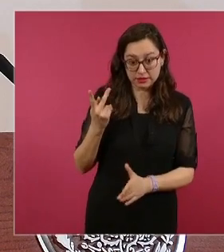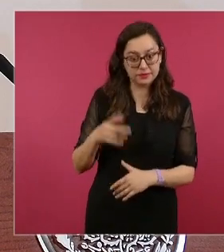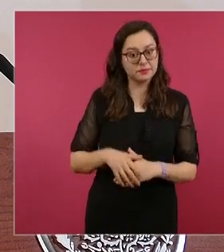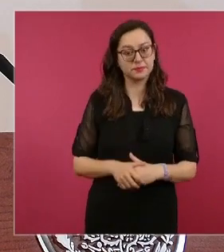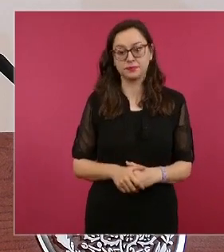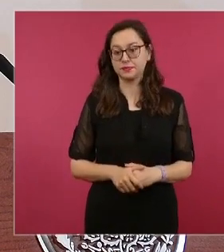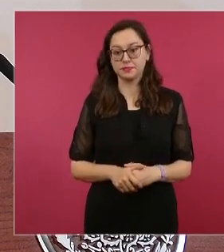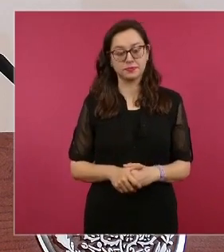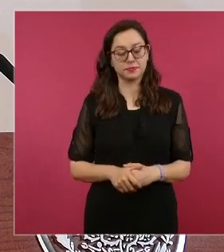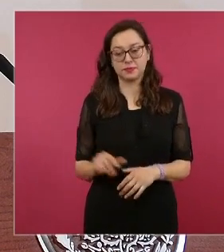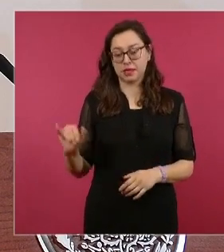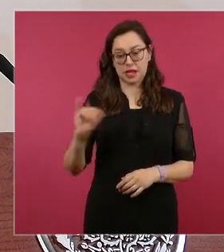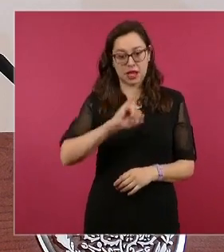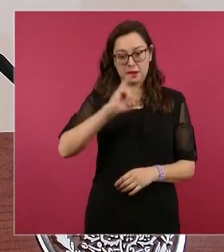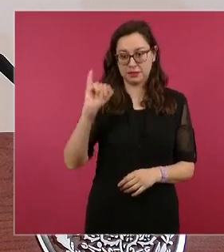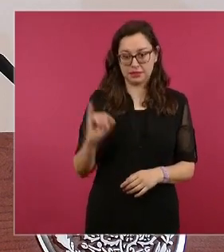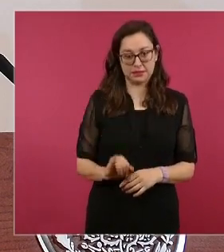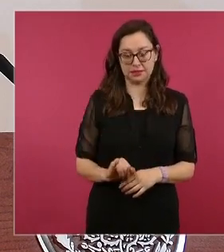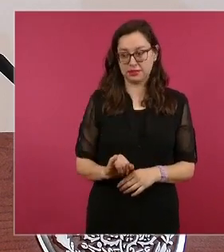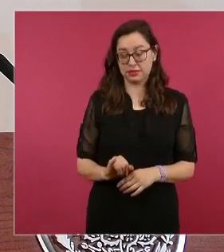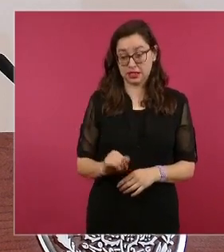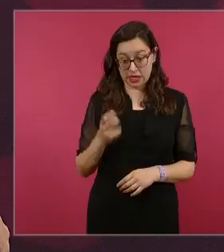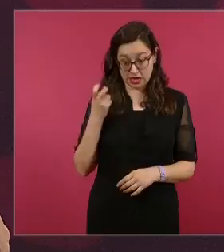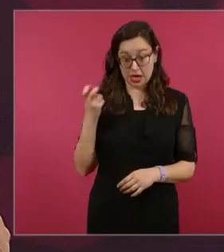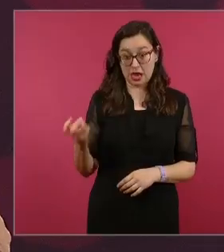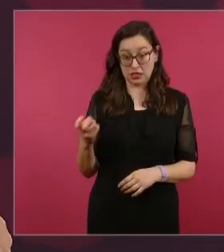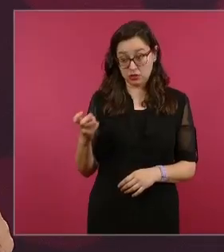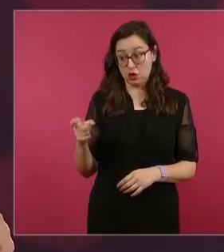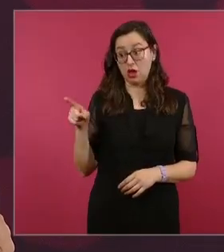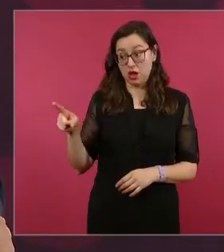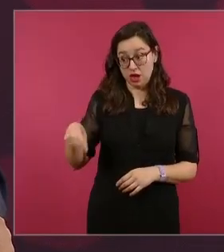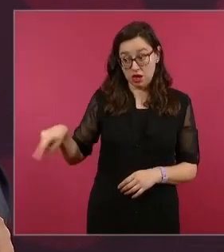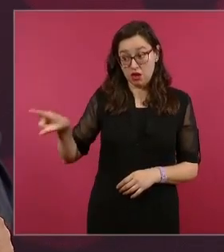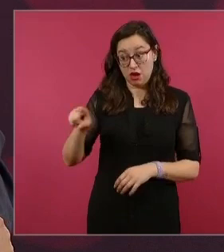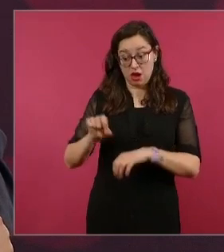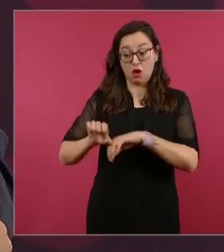la aceptación de que violaron